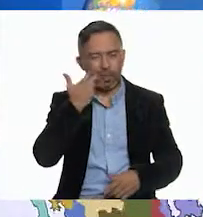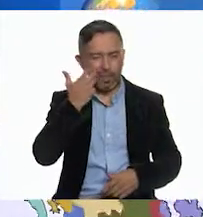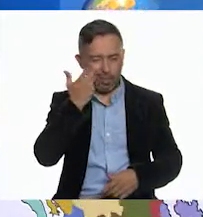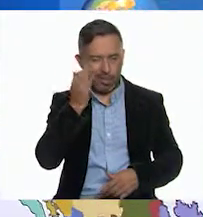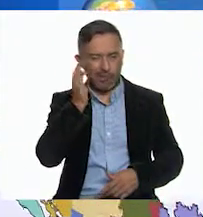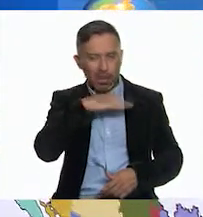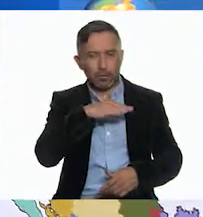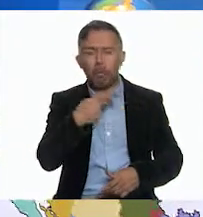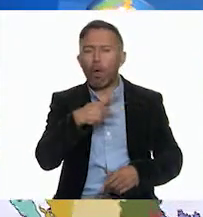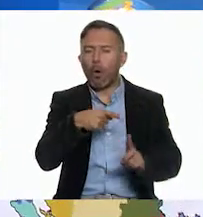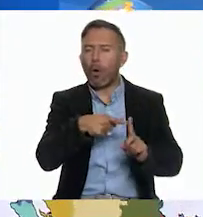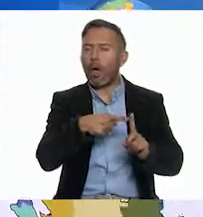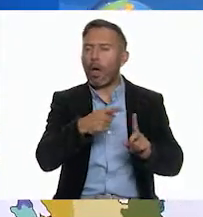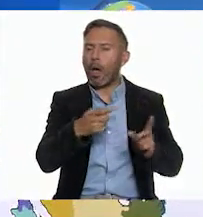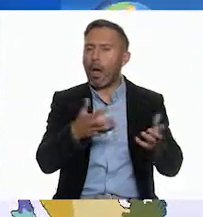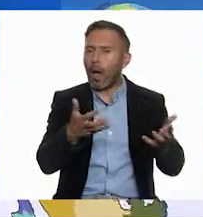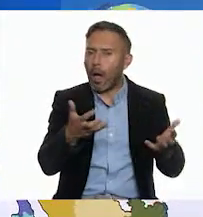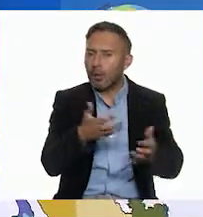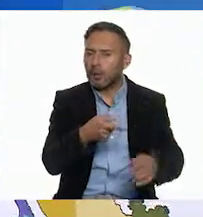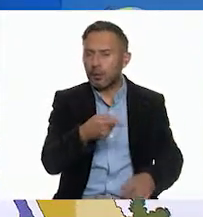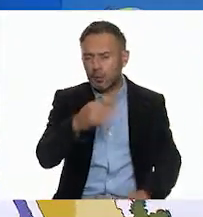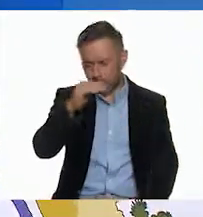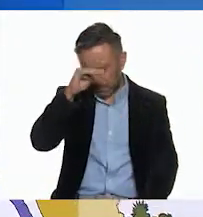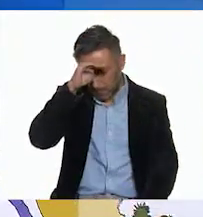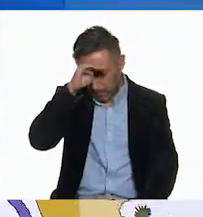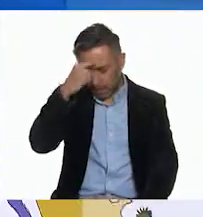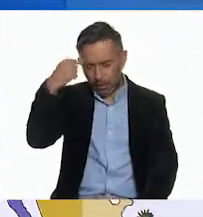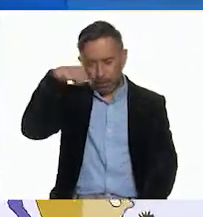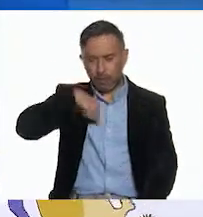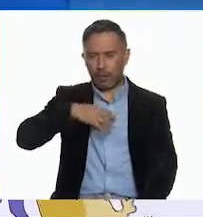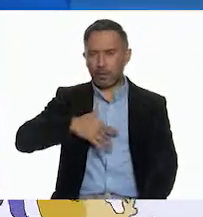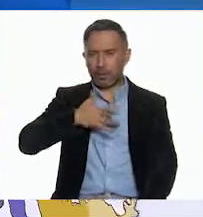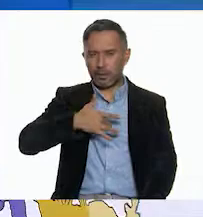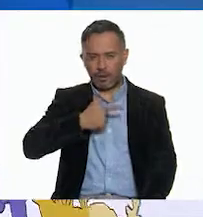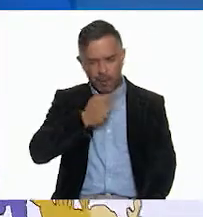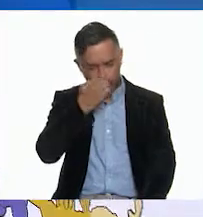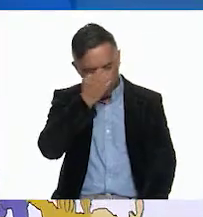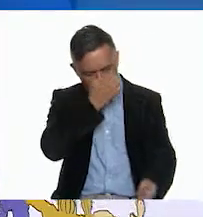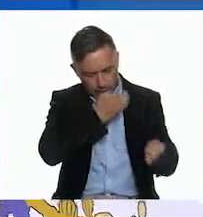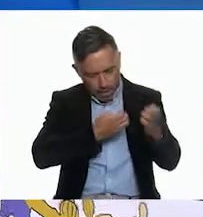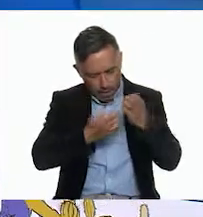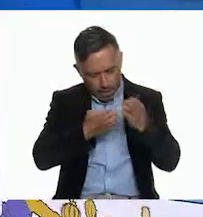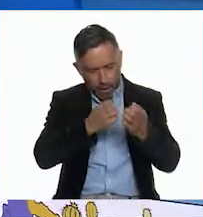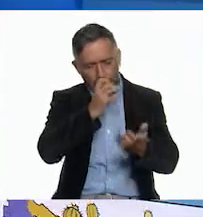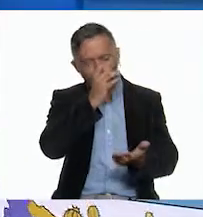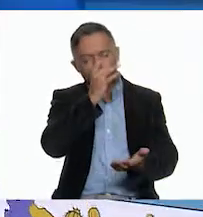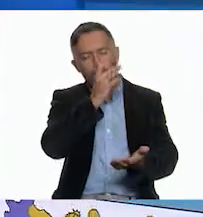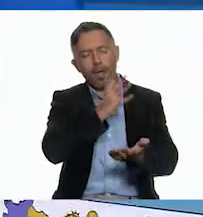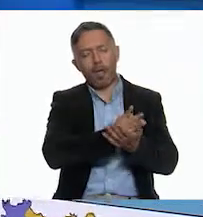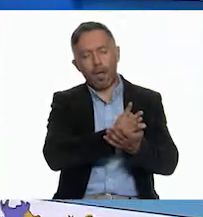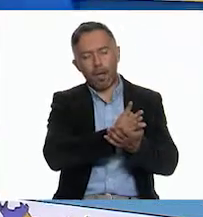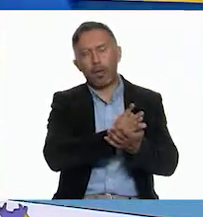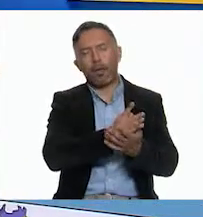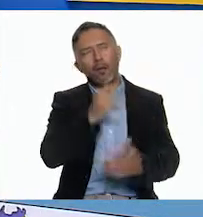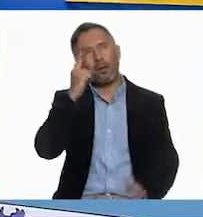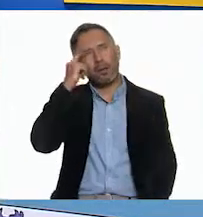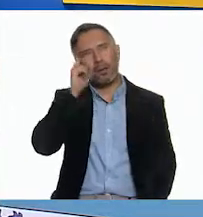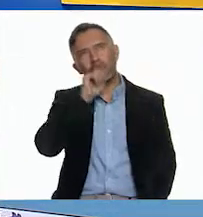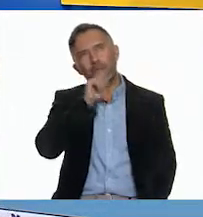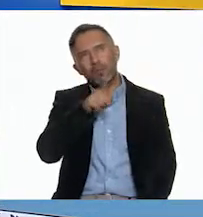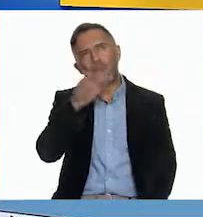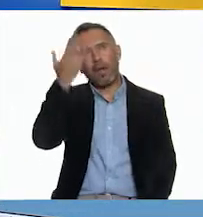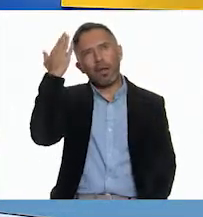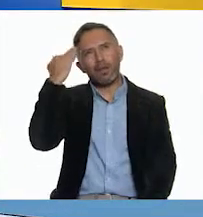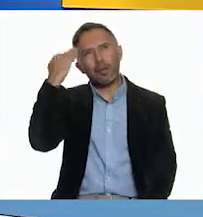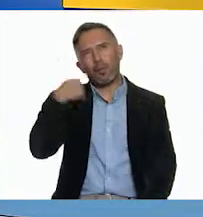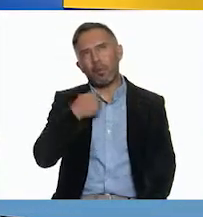lo que piensa, podemos apreciar motivaciones que tal vez tenemos o tuvimos nosotros o alguien cercano a